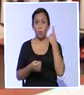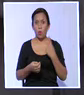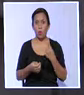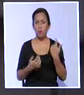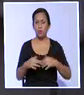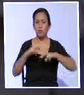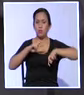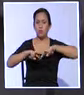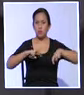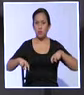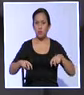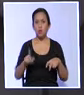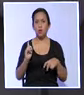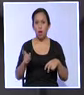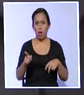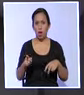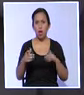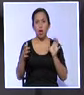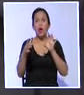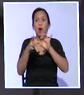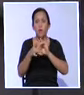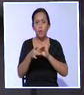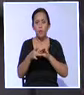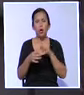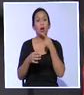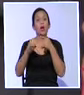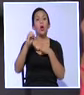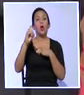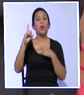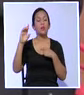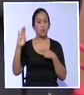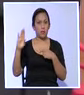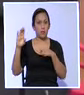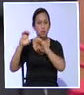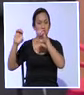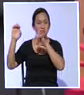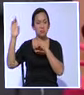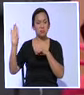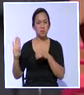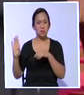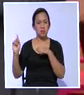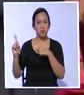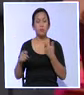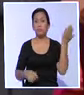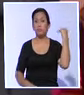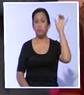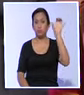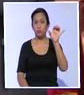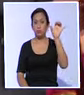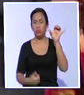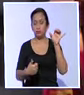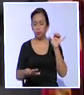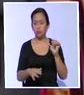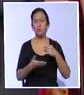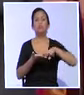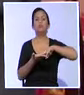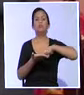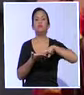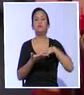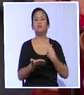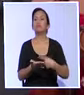investigaciones tendrían vínculos directos con la empresa brasileña durante el pasado sábado se instaló la audiencia de formulación de cargos